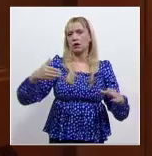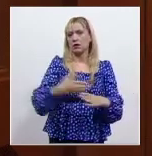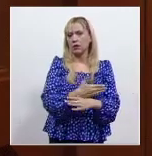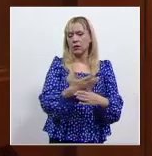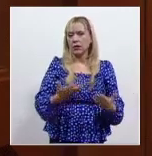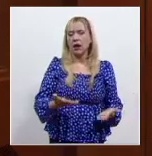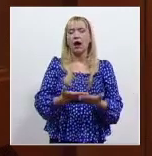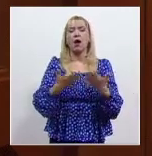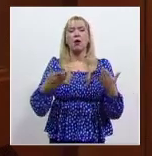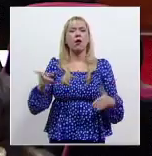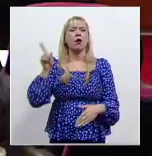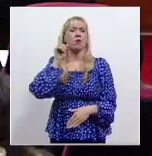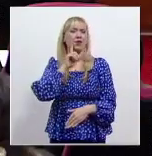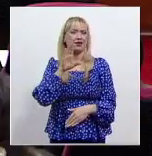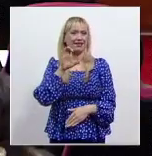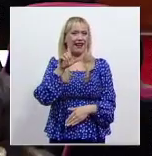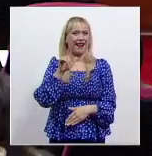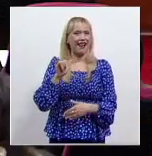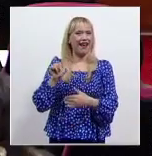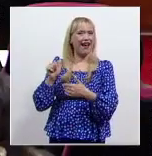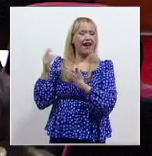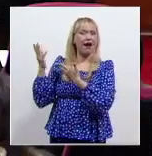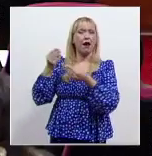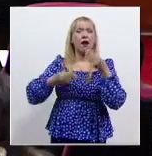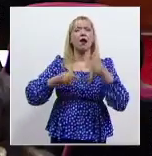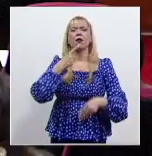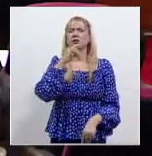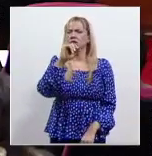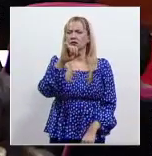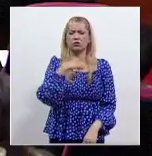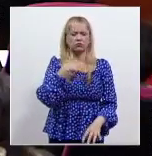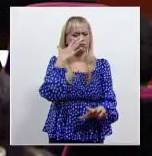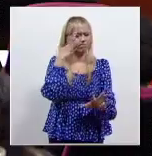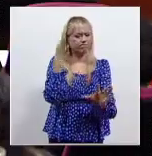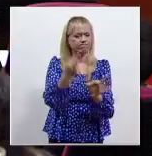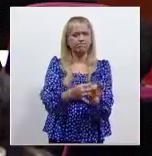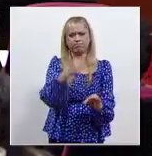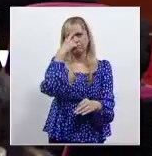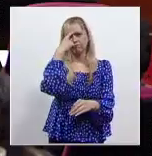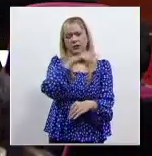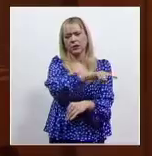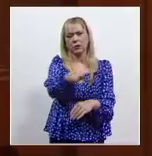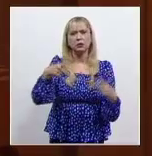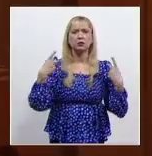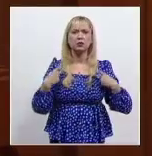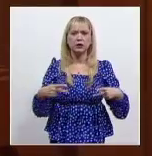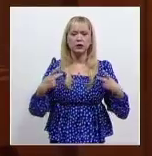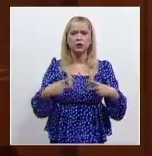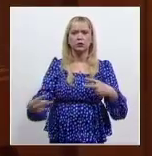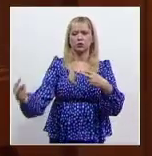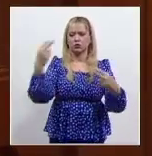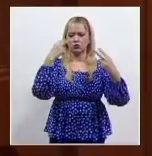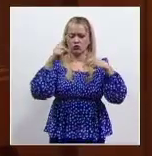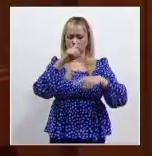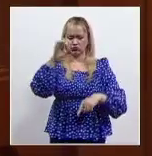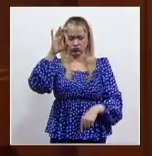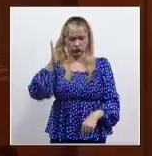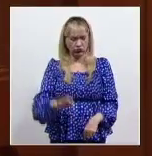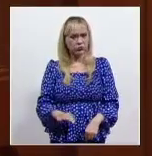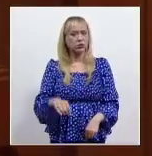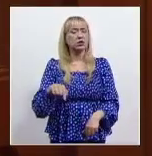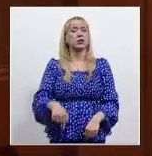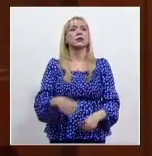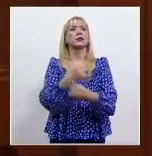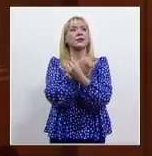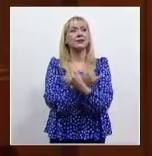para que el Poder Judicial Federal esté a la altura de las exigencias de la ciudadanía. Pero tal independencia